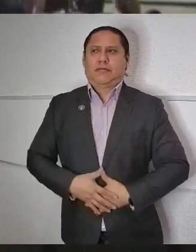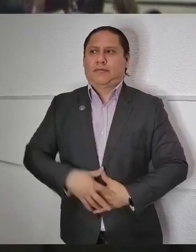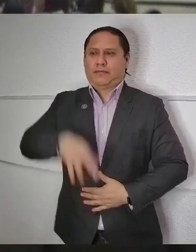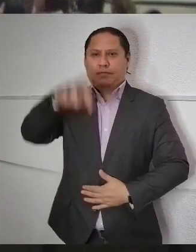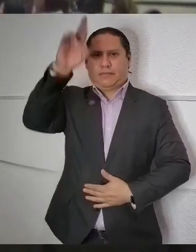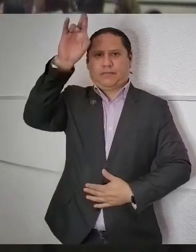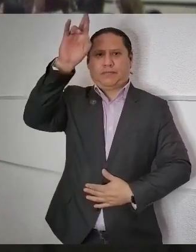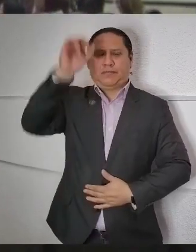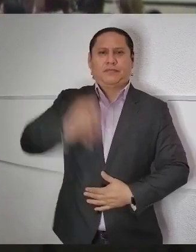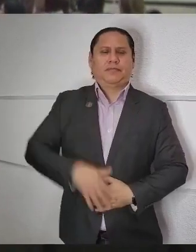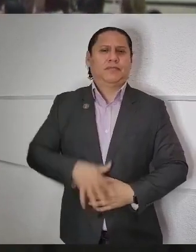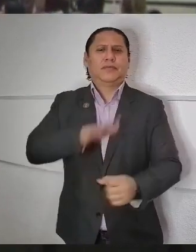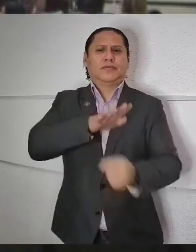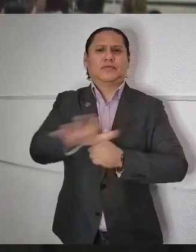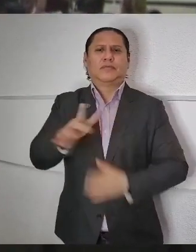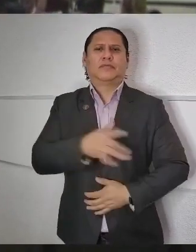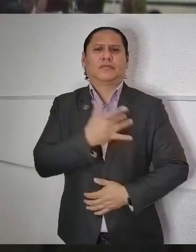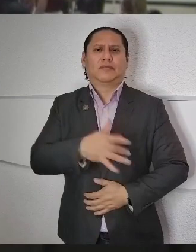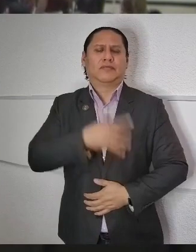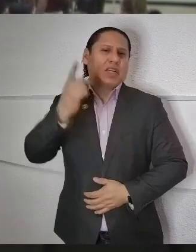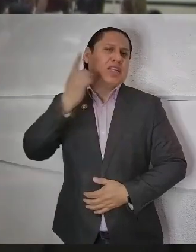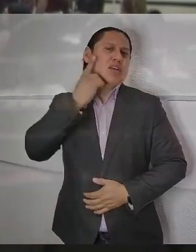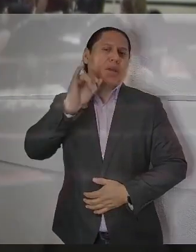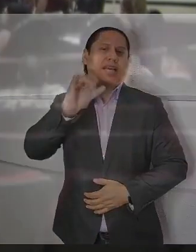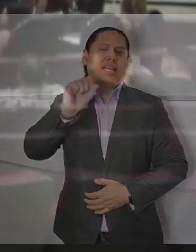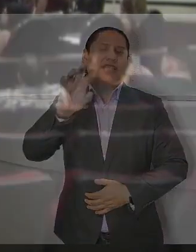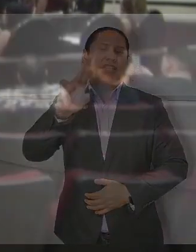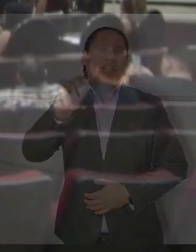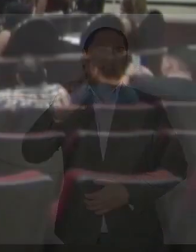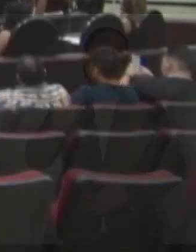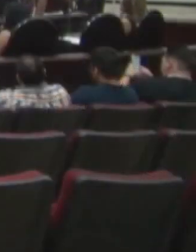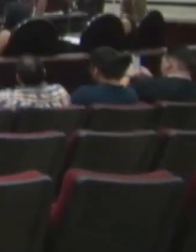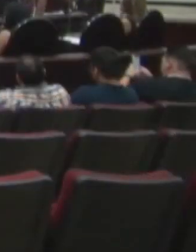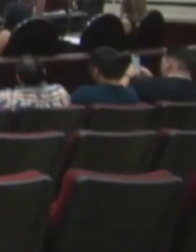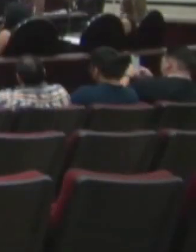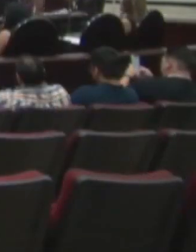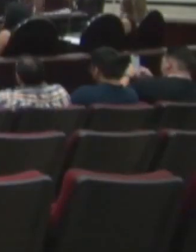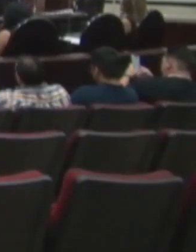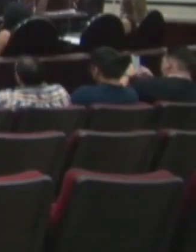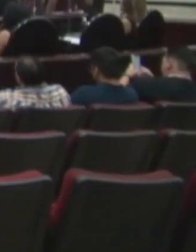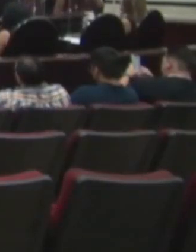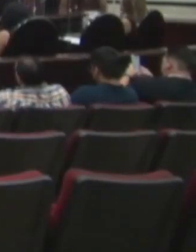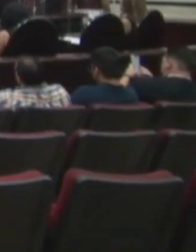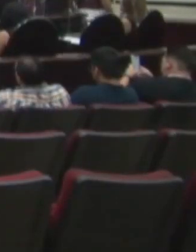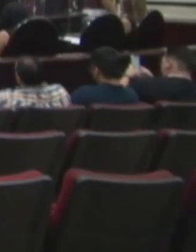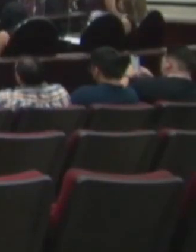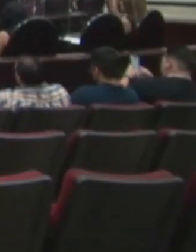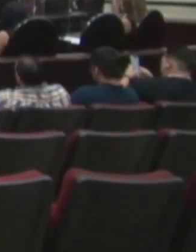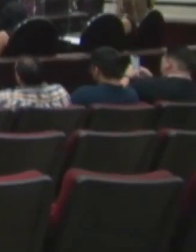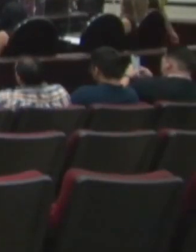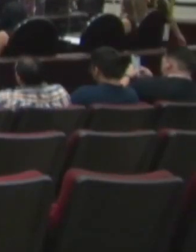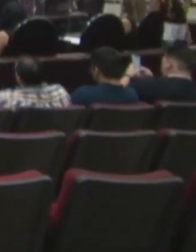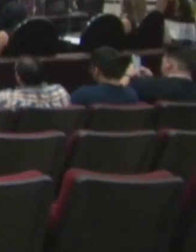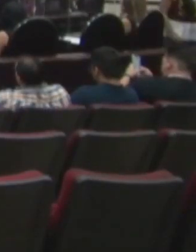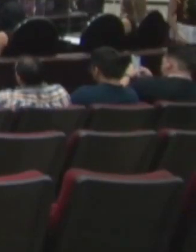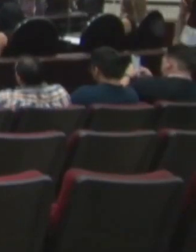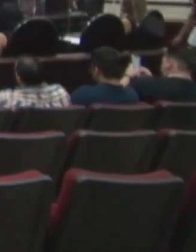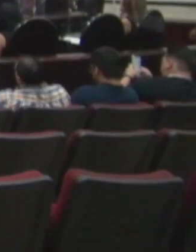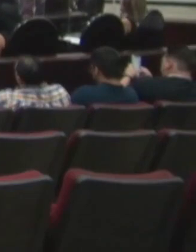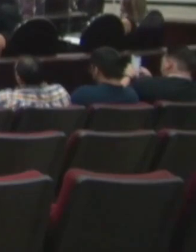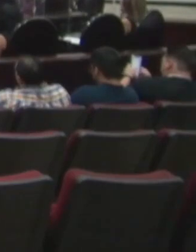¿En qué sentido su participación, diputado Isidro Obando Medina? A favor. A favor.